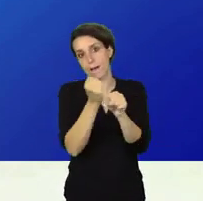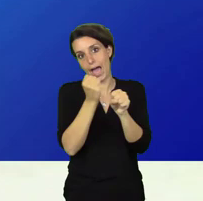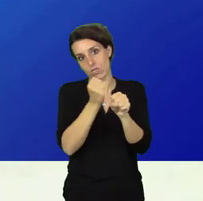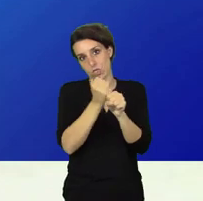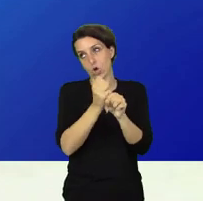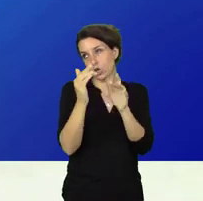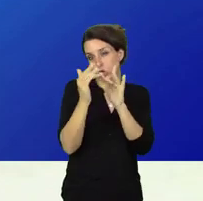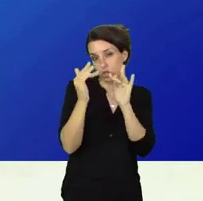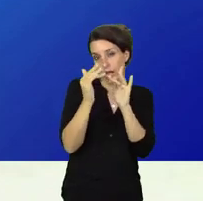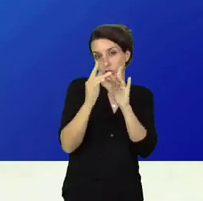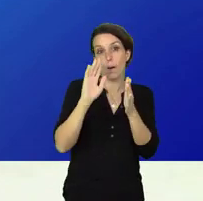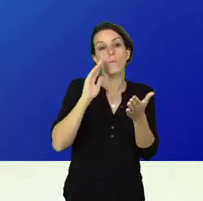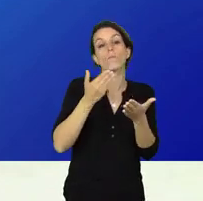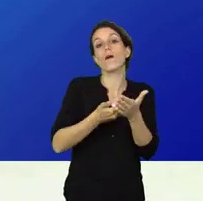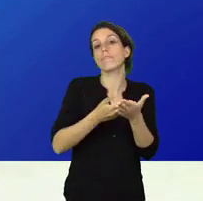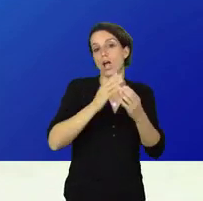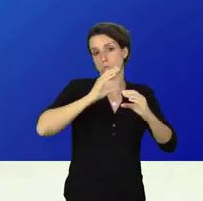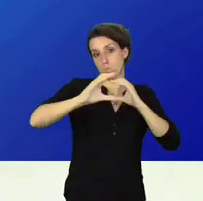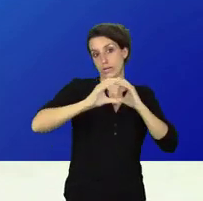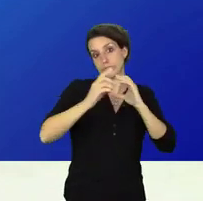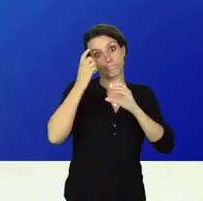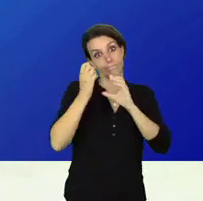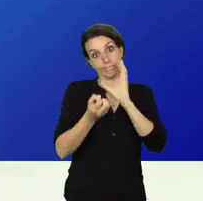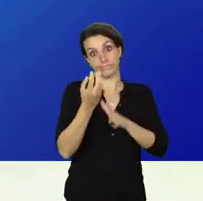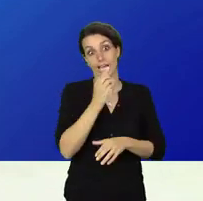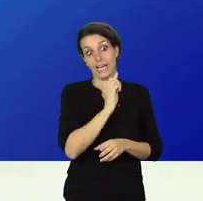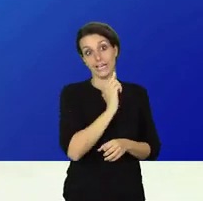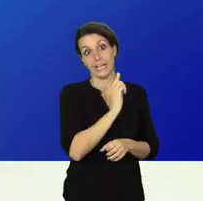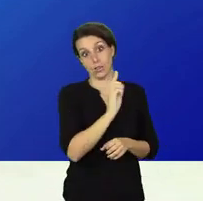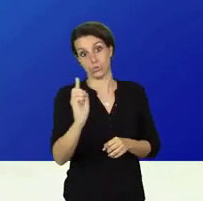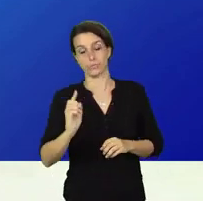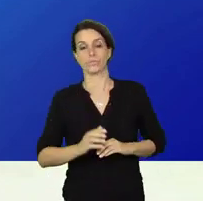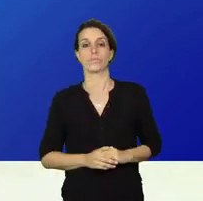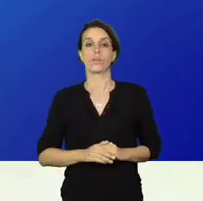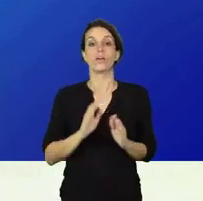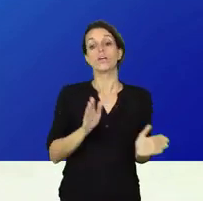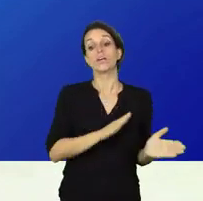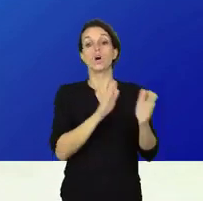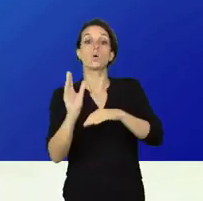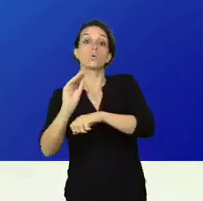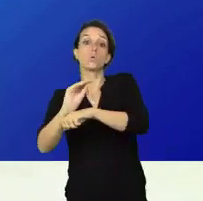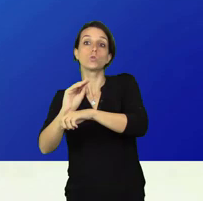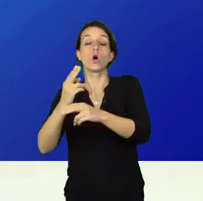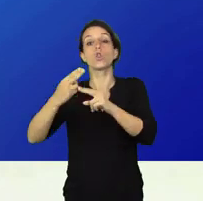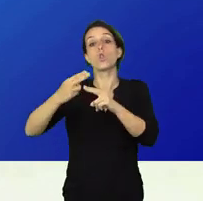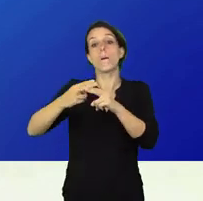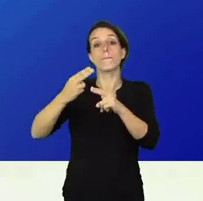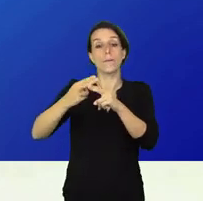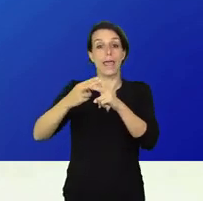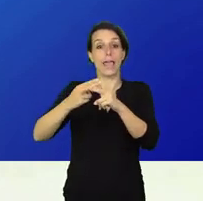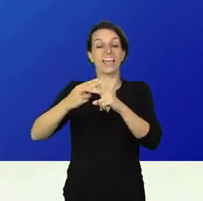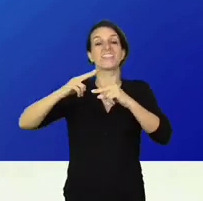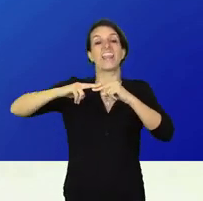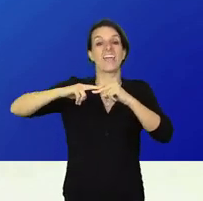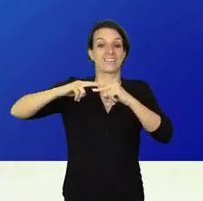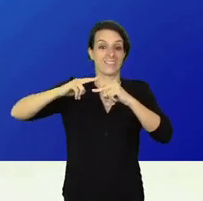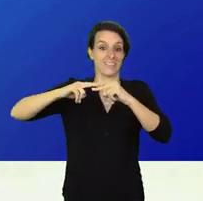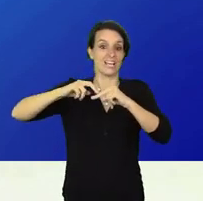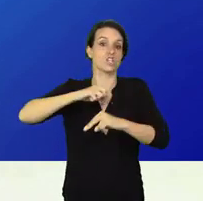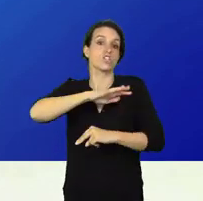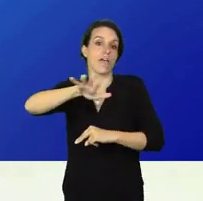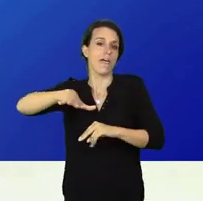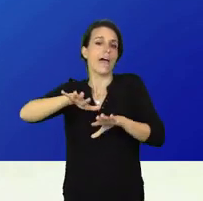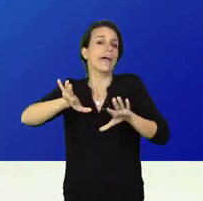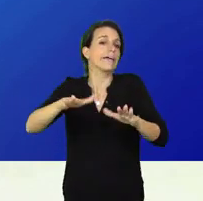un acompañamiento de sus propuestas de comunicación. Por otra parte, en otro curso, por ejemplo, que se llama Sociedad de Internet, donde